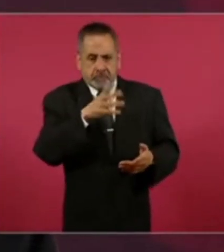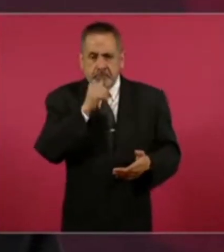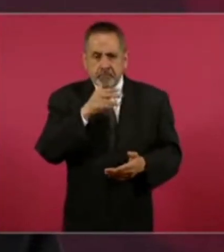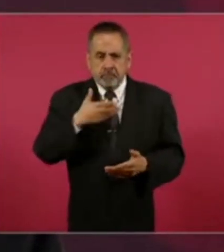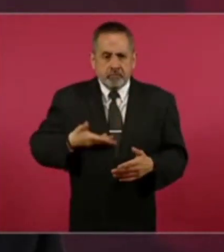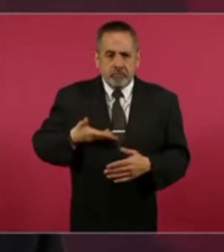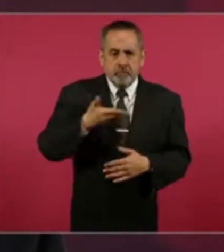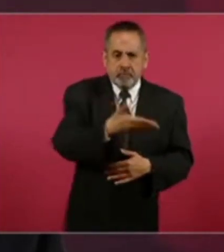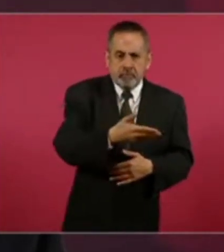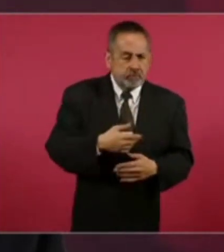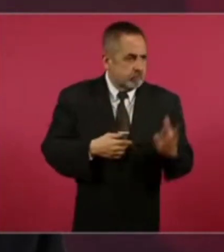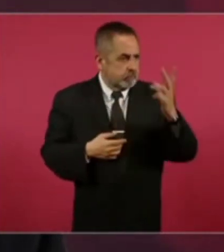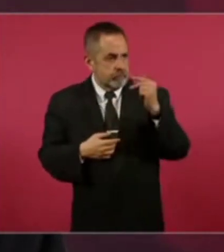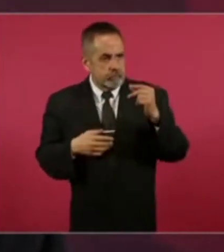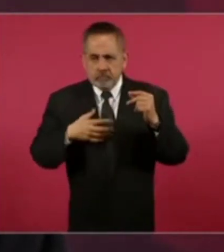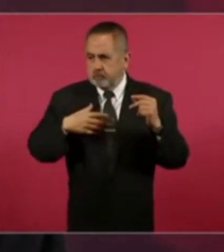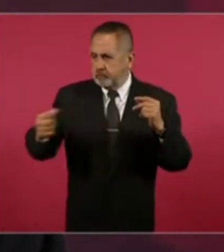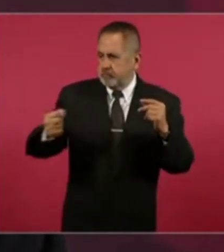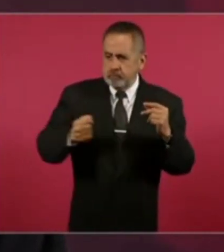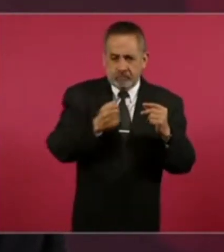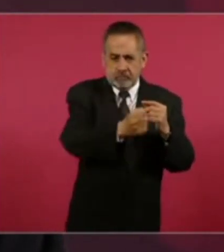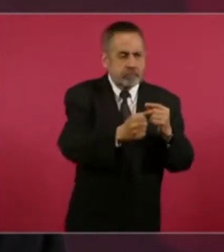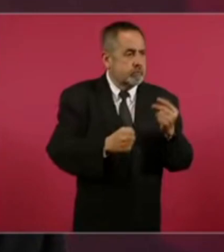proponer, no puede.